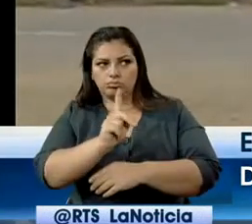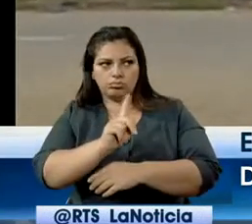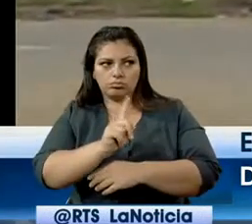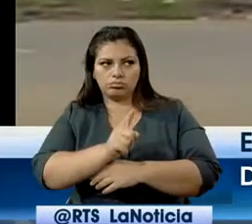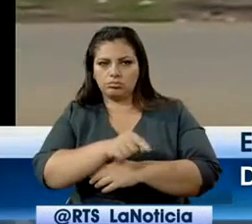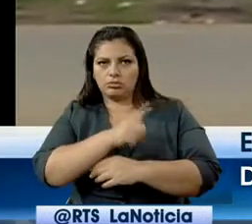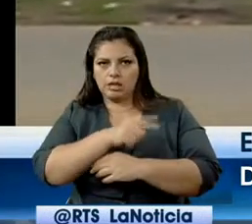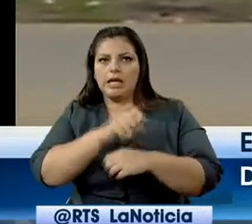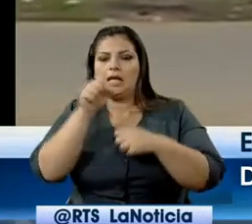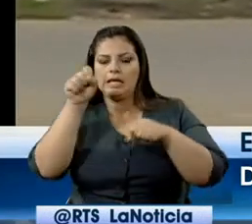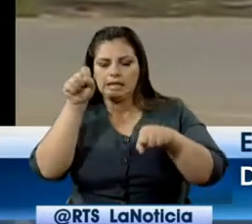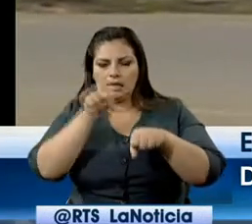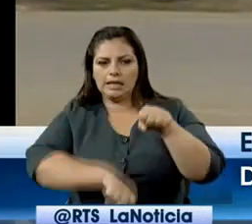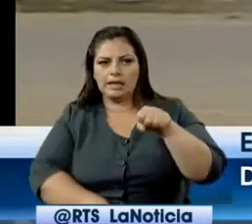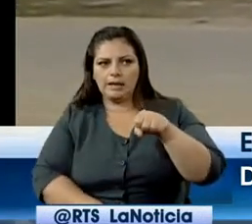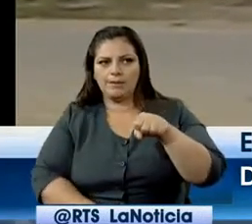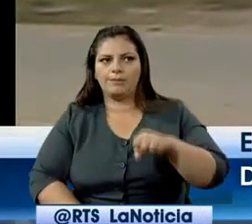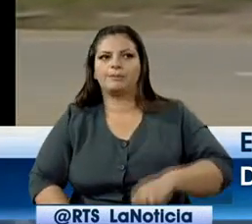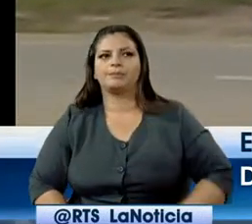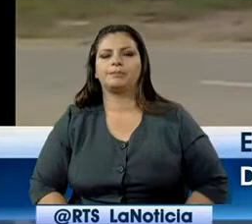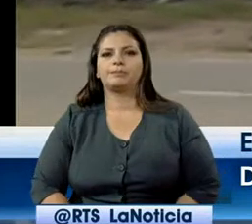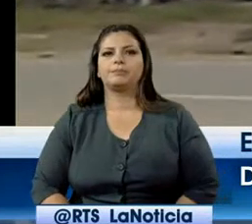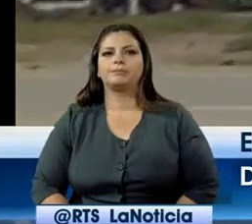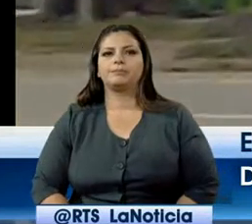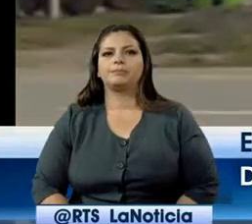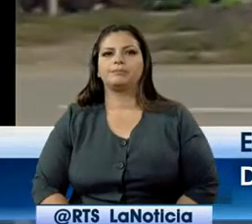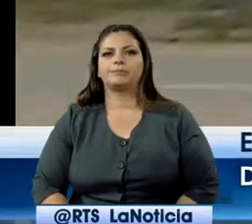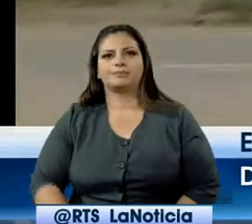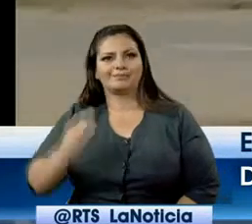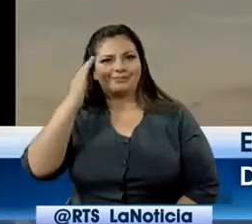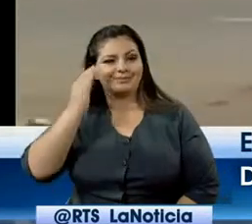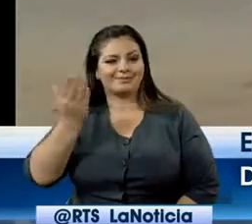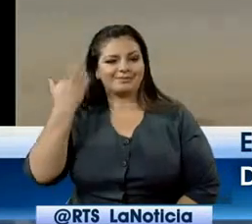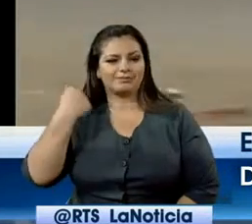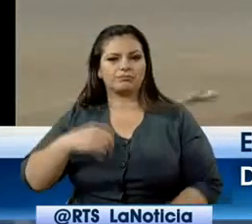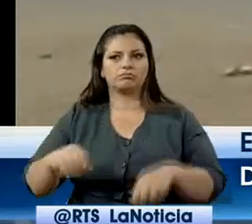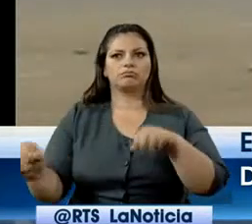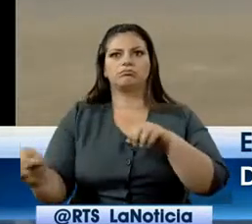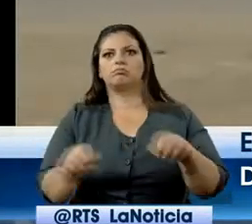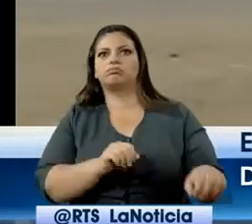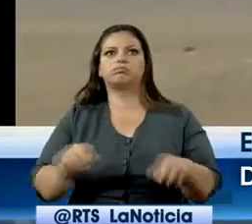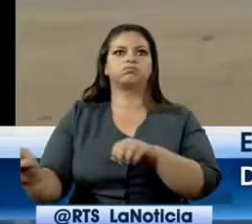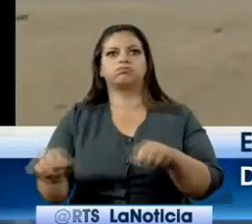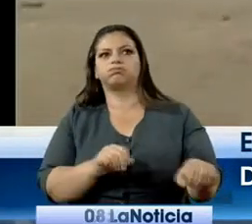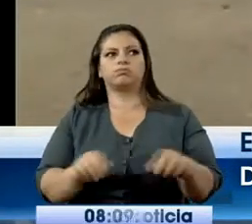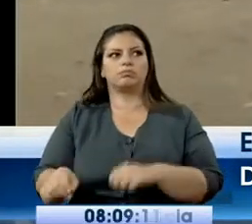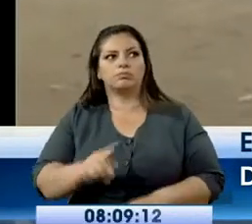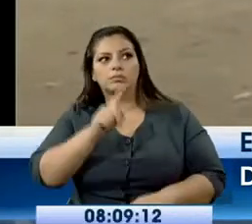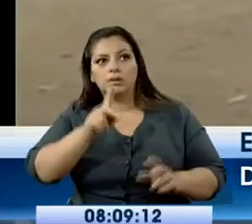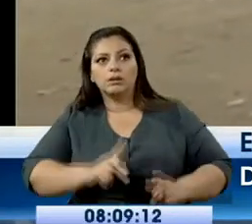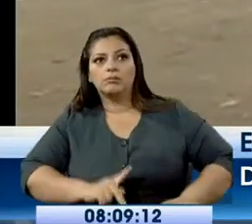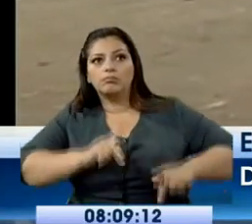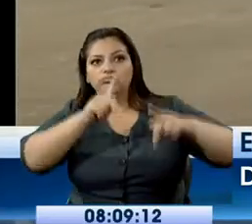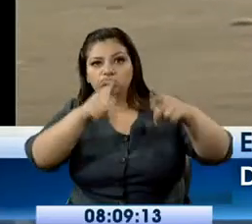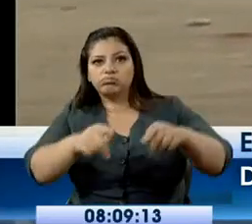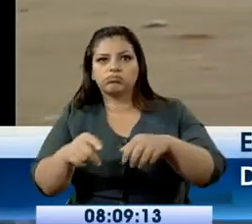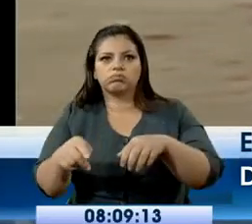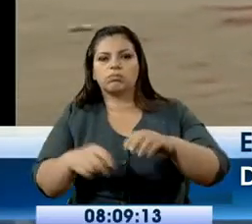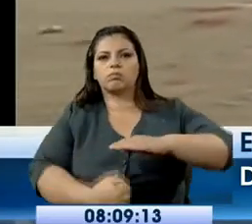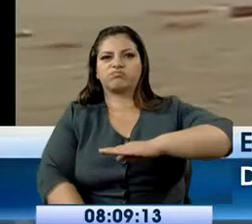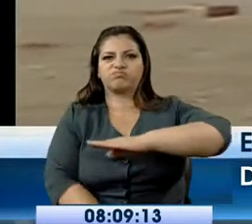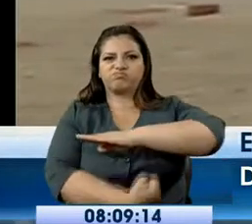sentido junto, por cuestión del temblor. Quería hacer solamente ese marco de referencia. Ahí se ubicaban